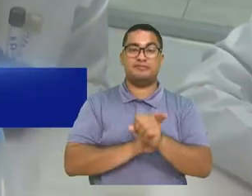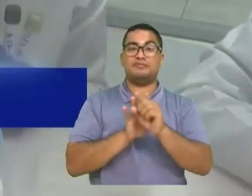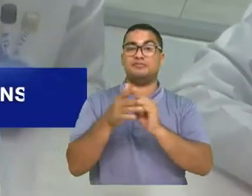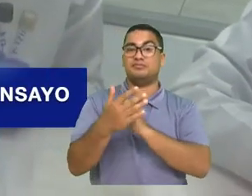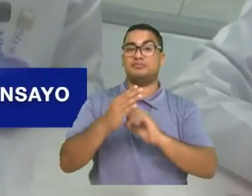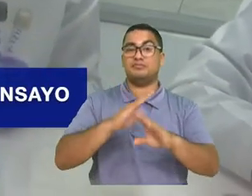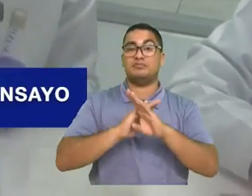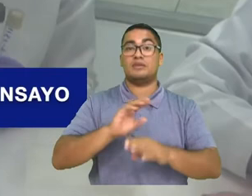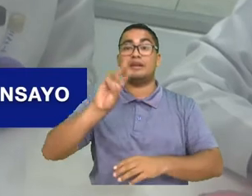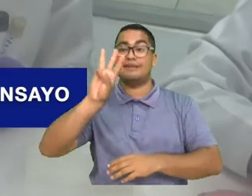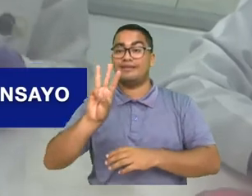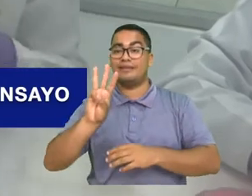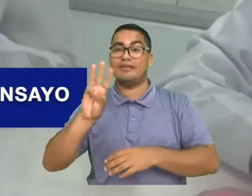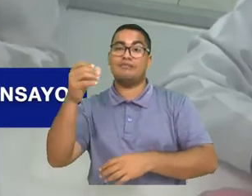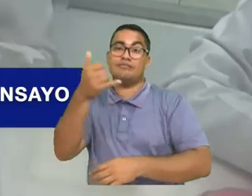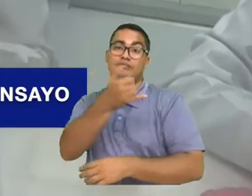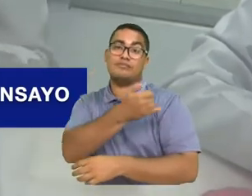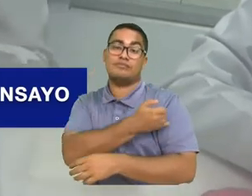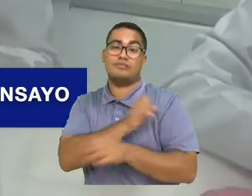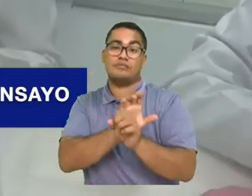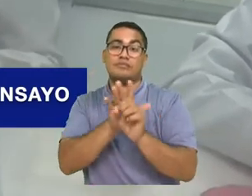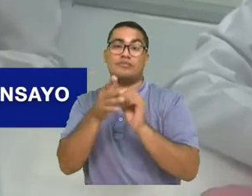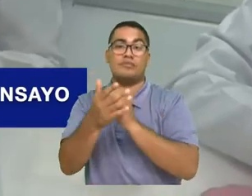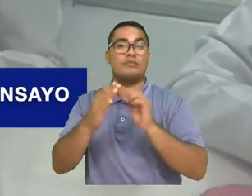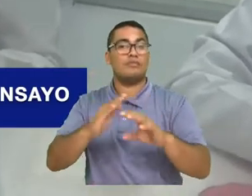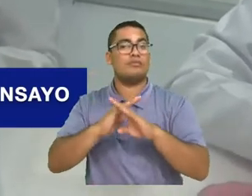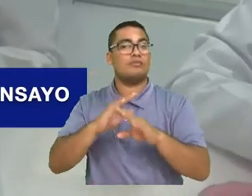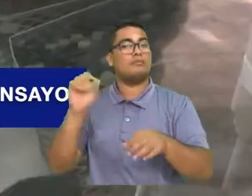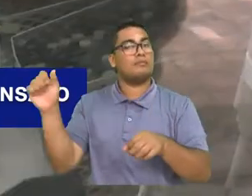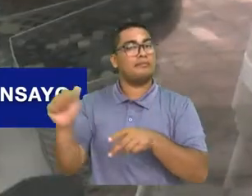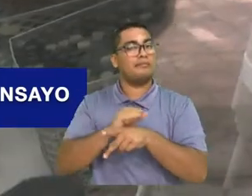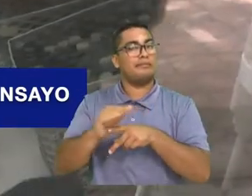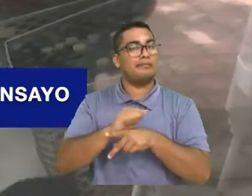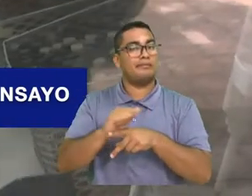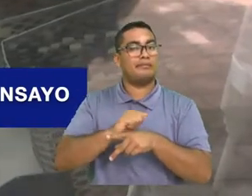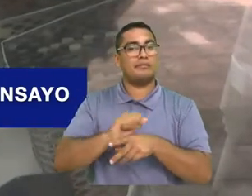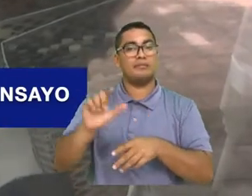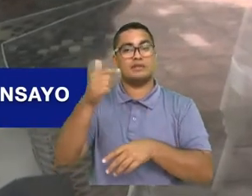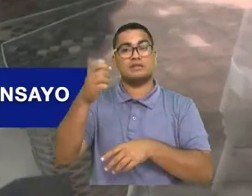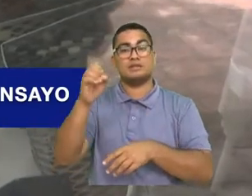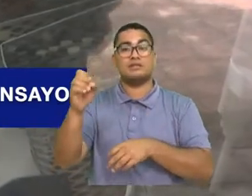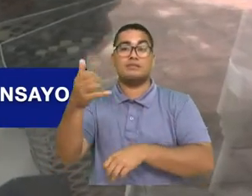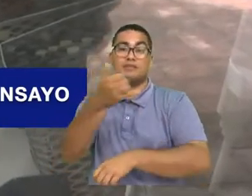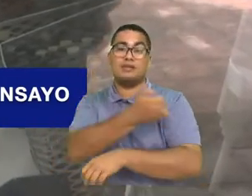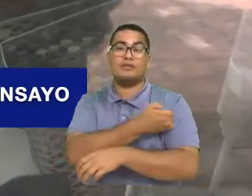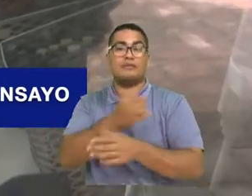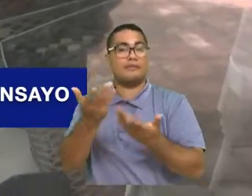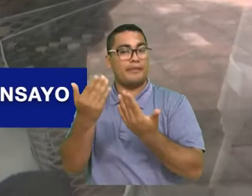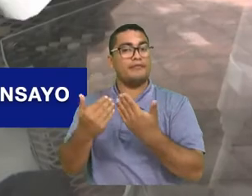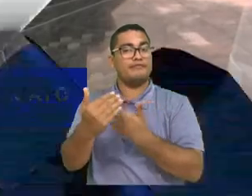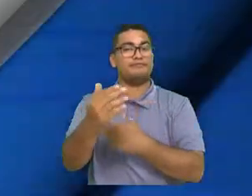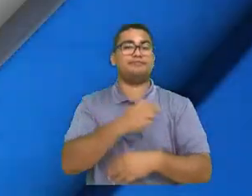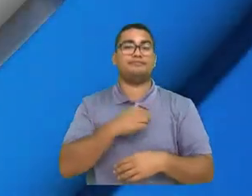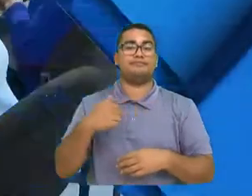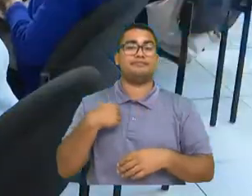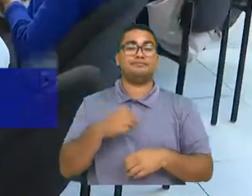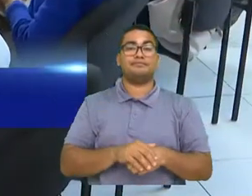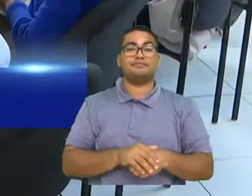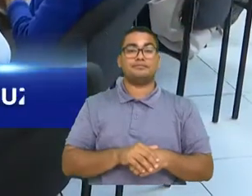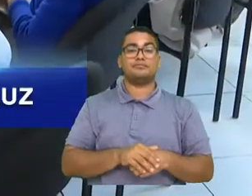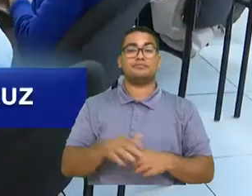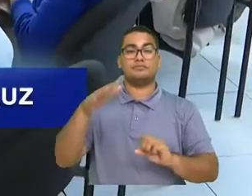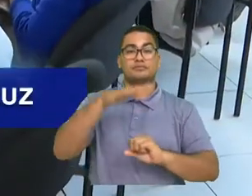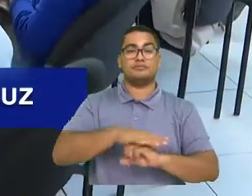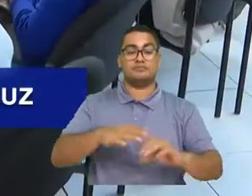del COVID-19 están en la etapa de ensayos clínicos y otras 70 se encuentran en desarrollo. Comisión